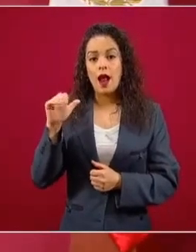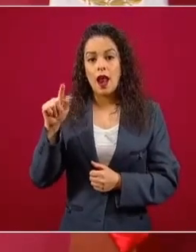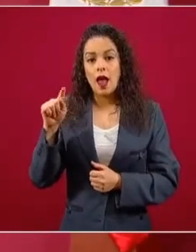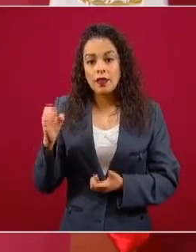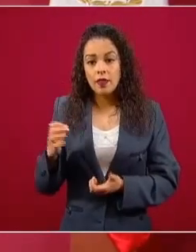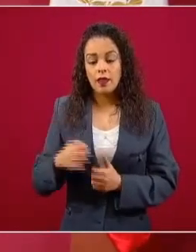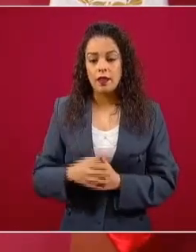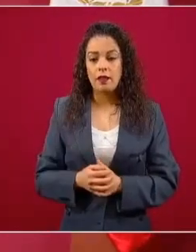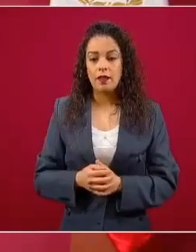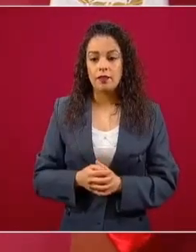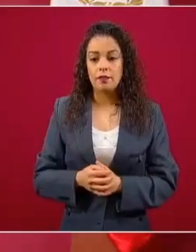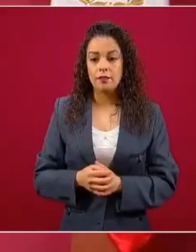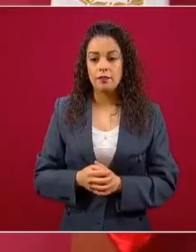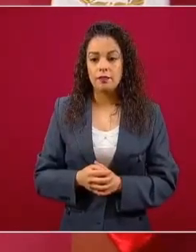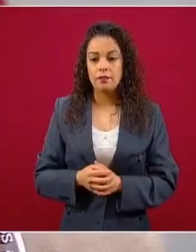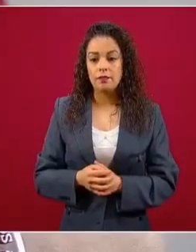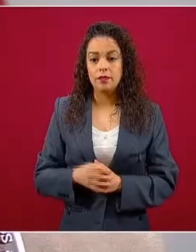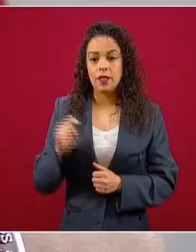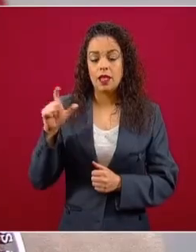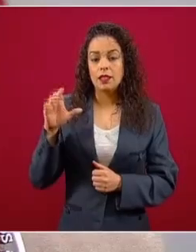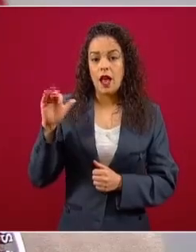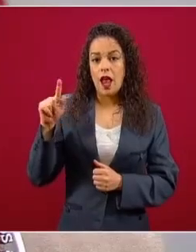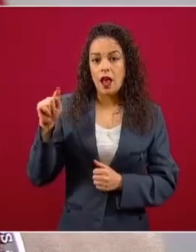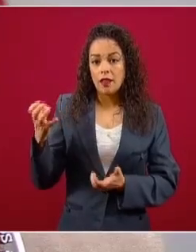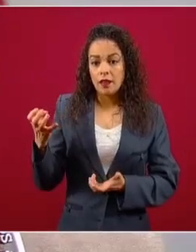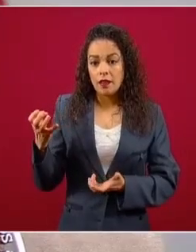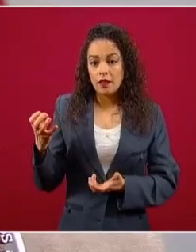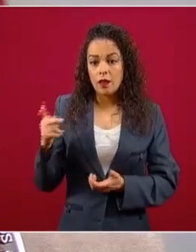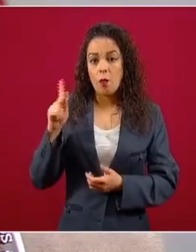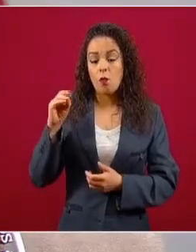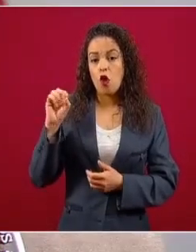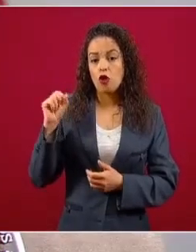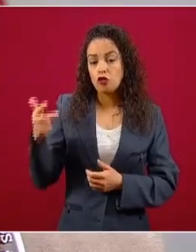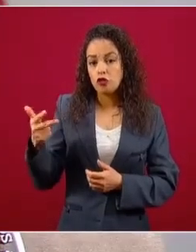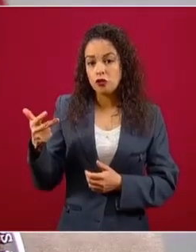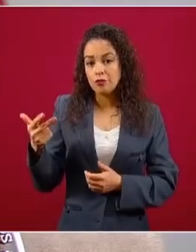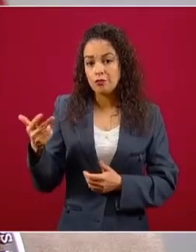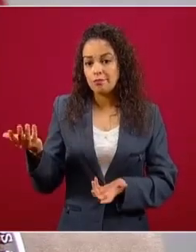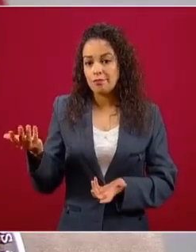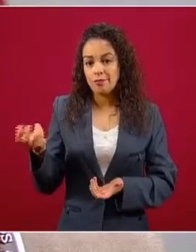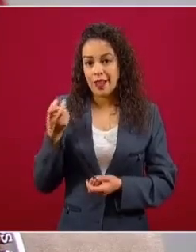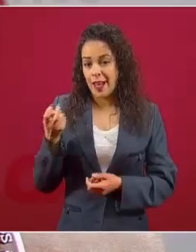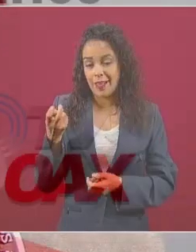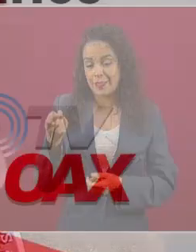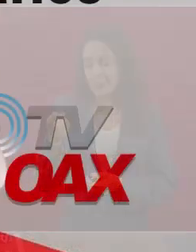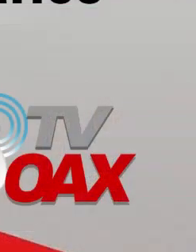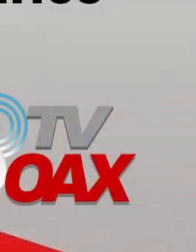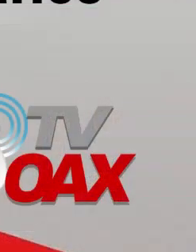tascalate. Ya no hablemos del pocho, ese no.